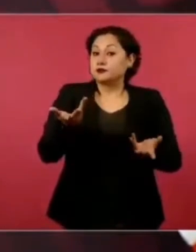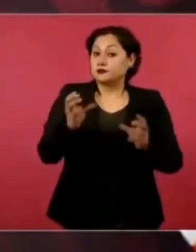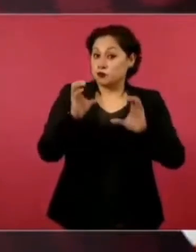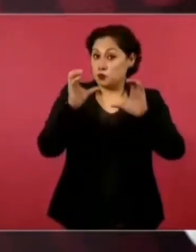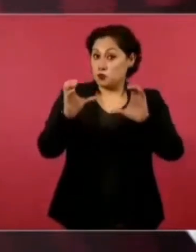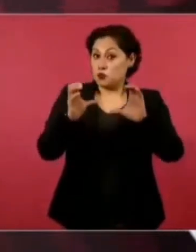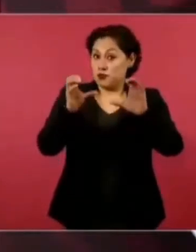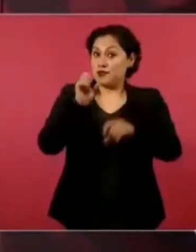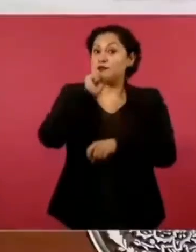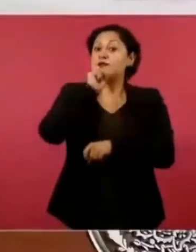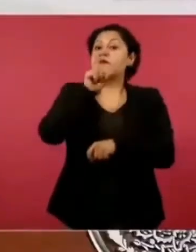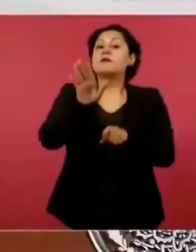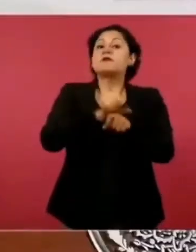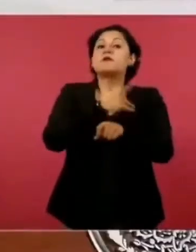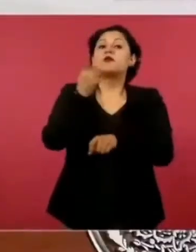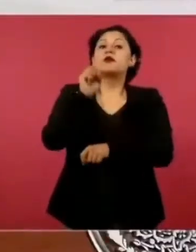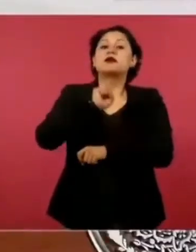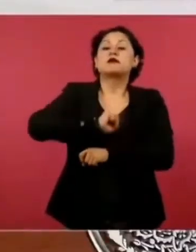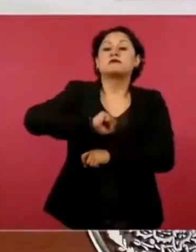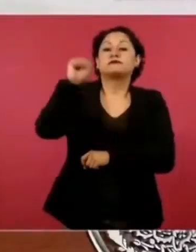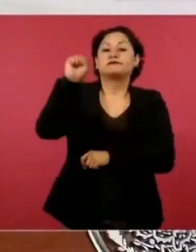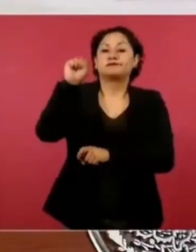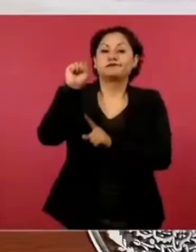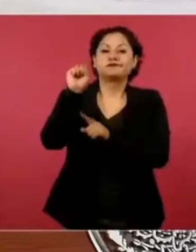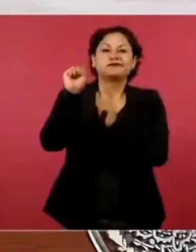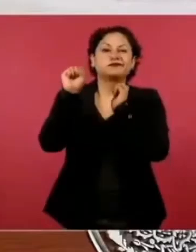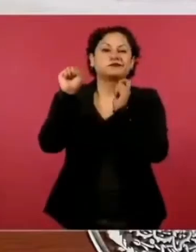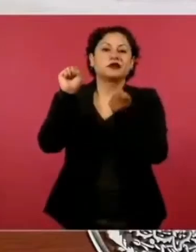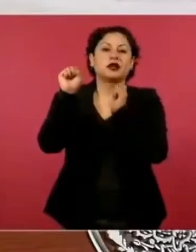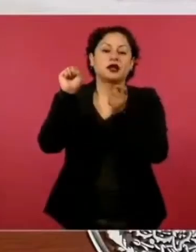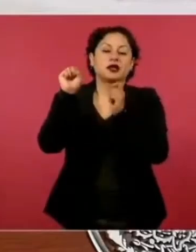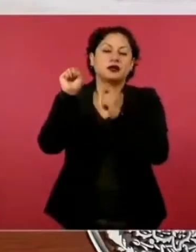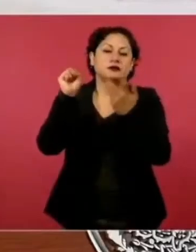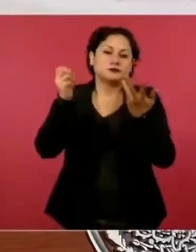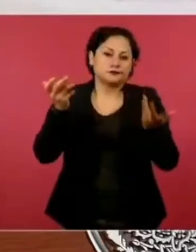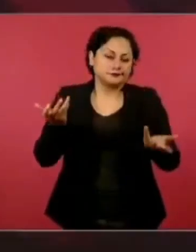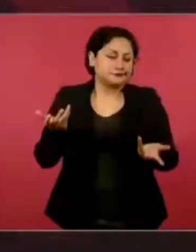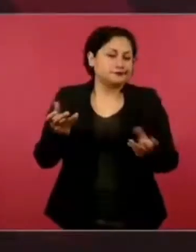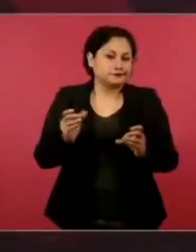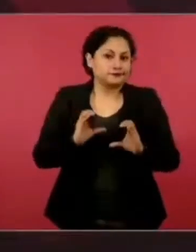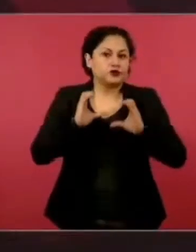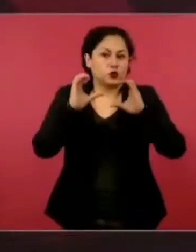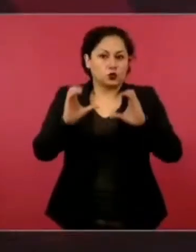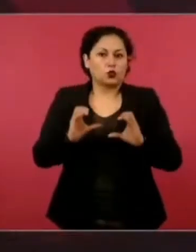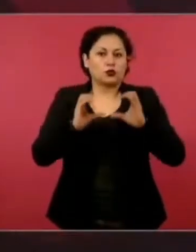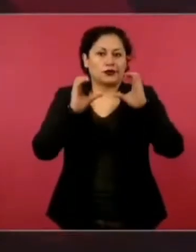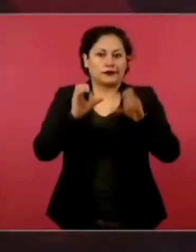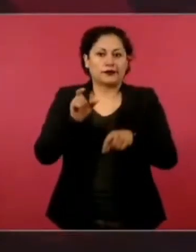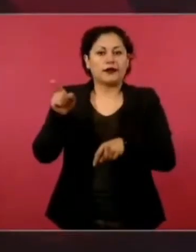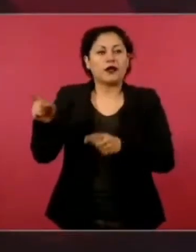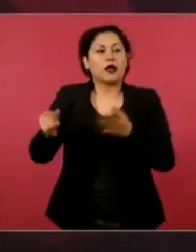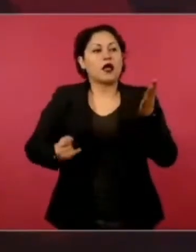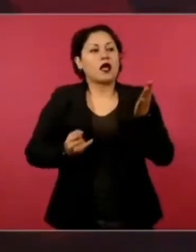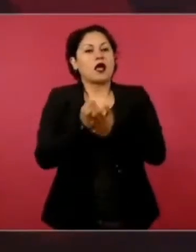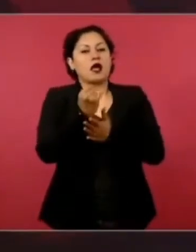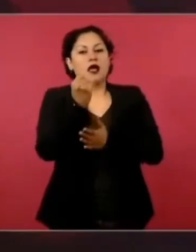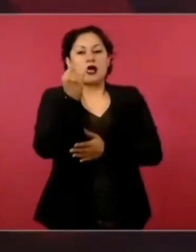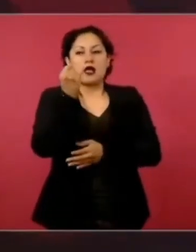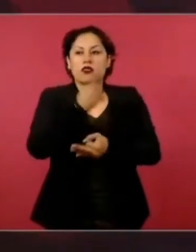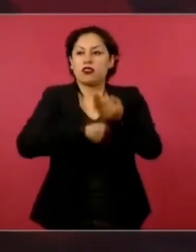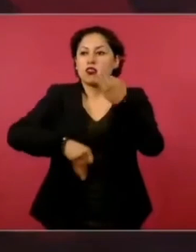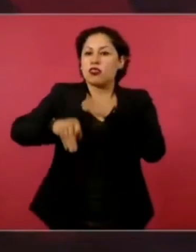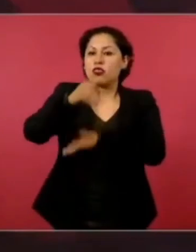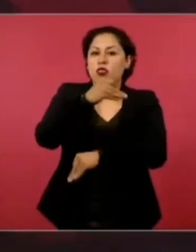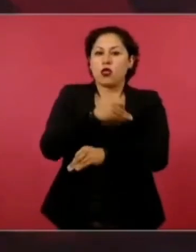hay que controlar la inflación y por eso no pueden bajar las